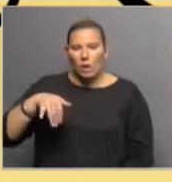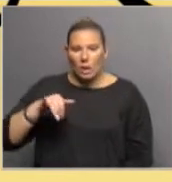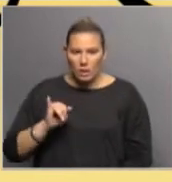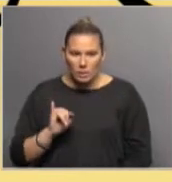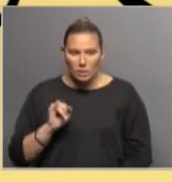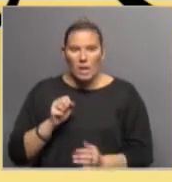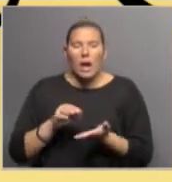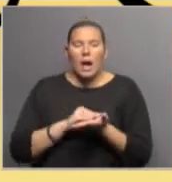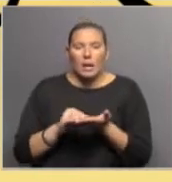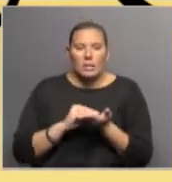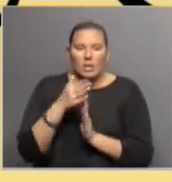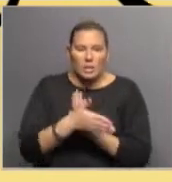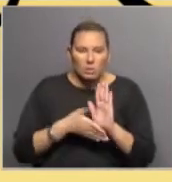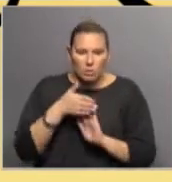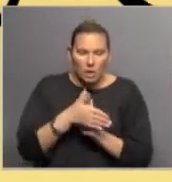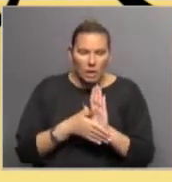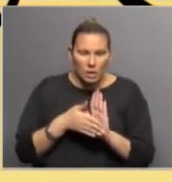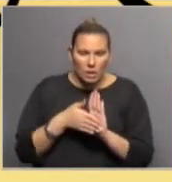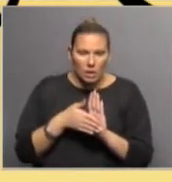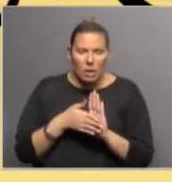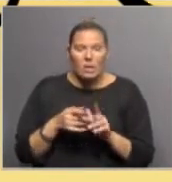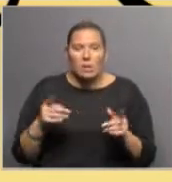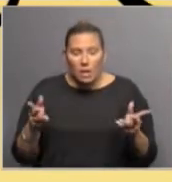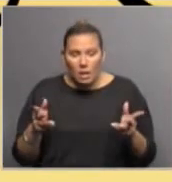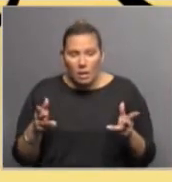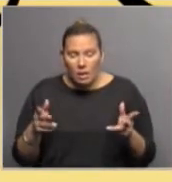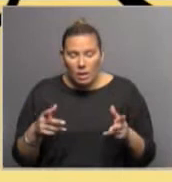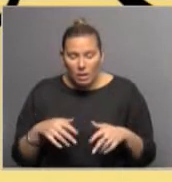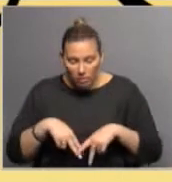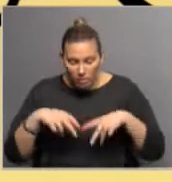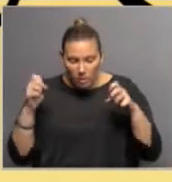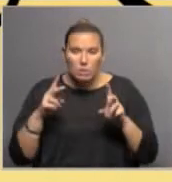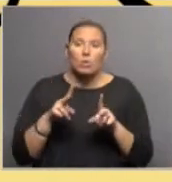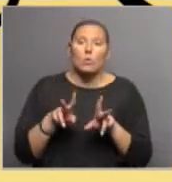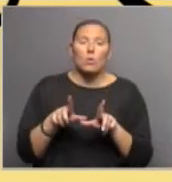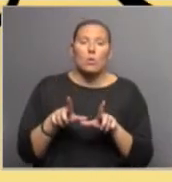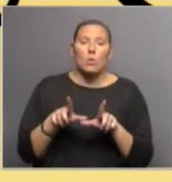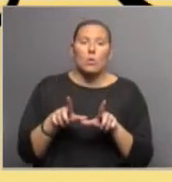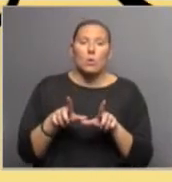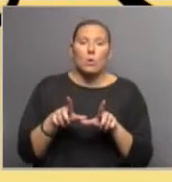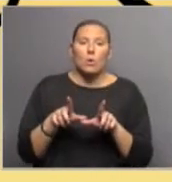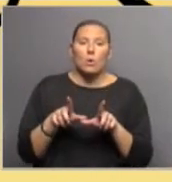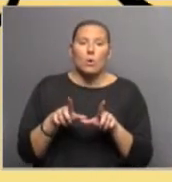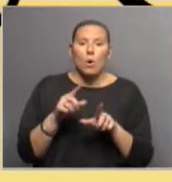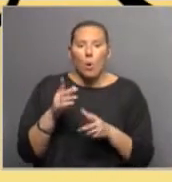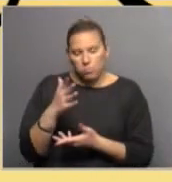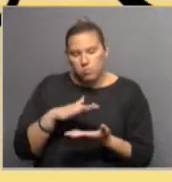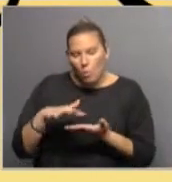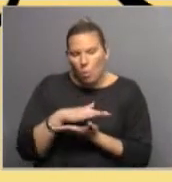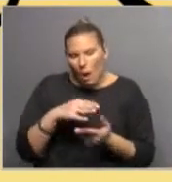de Investigación e Innovación. Más allá de que el propio piloto buscamos que sea un lugar de aprendizaje y generación